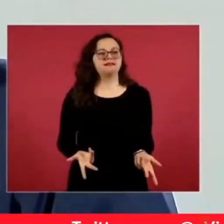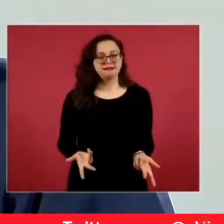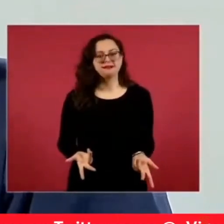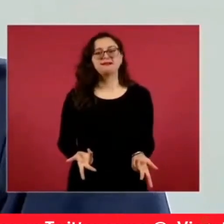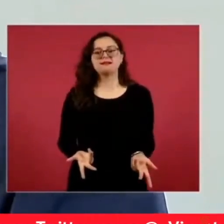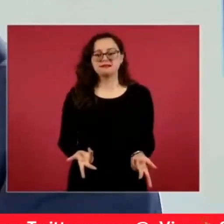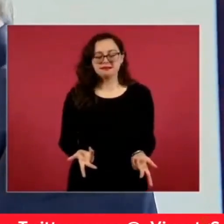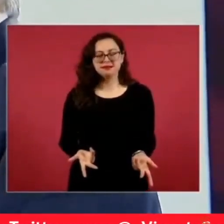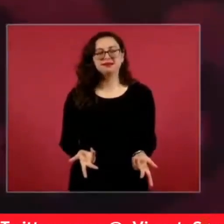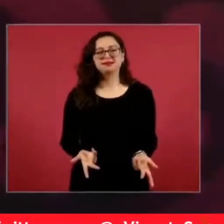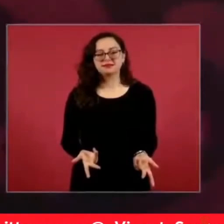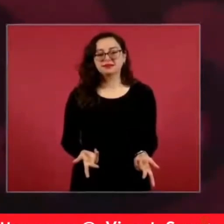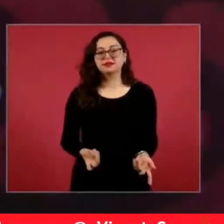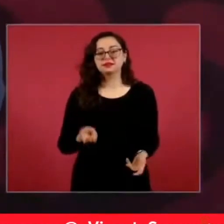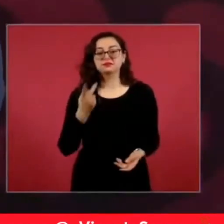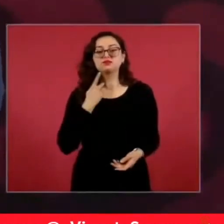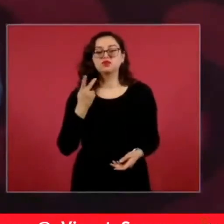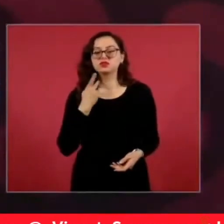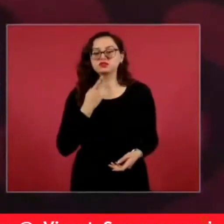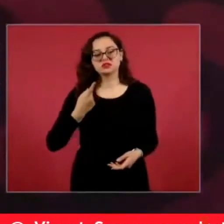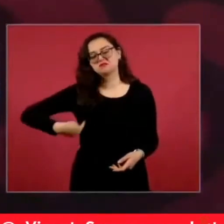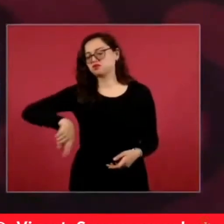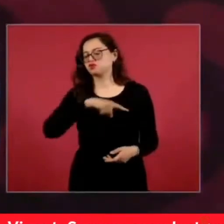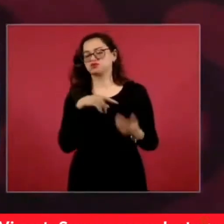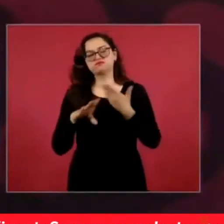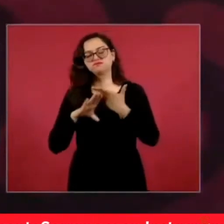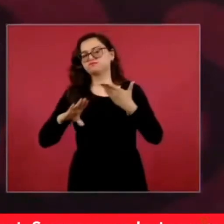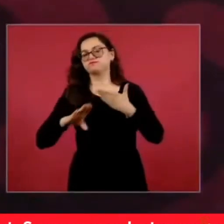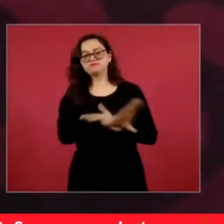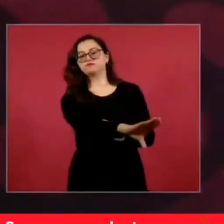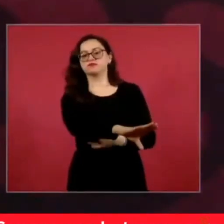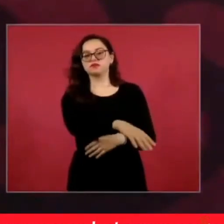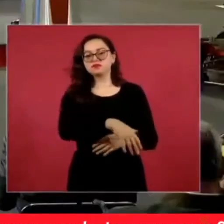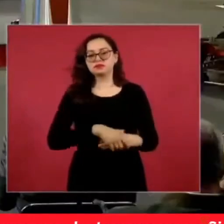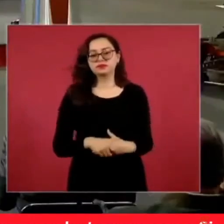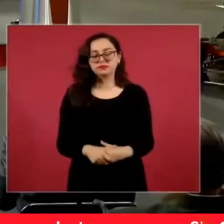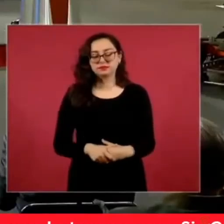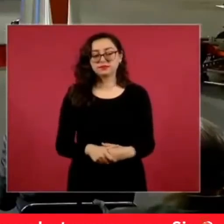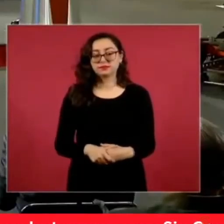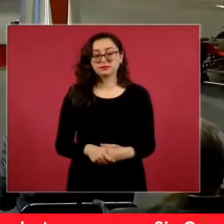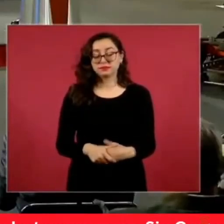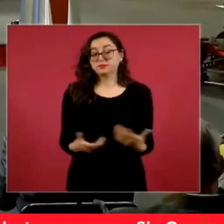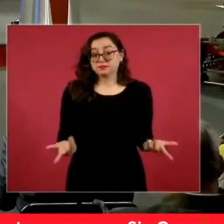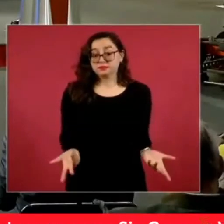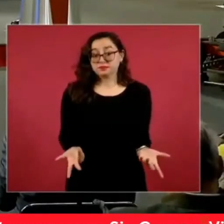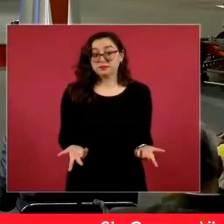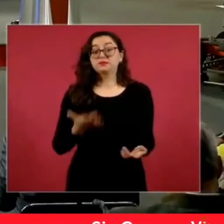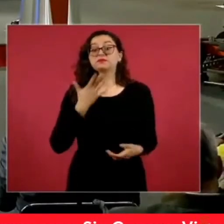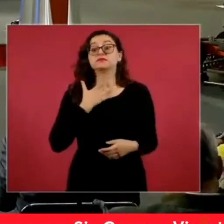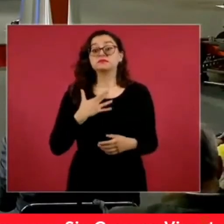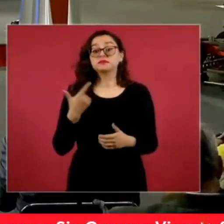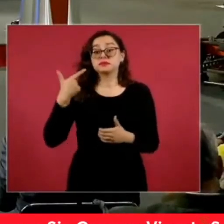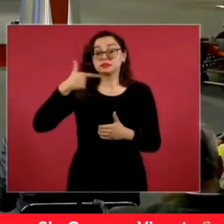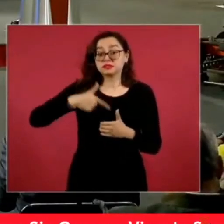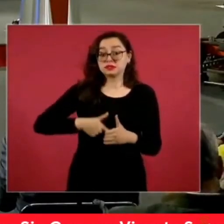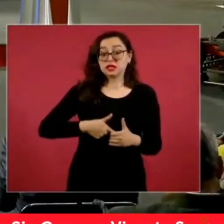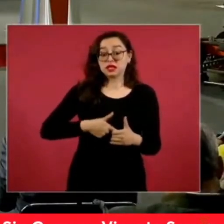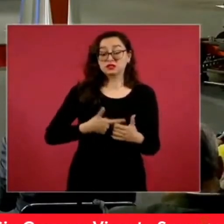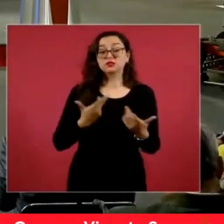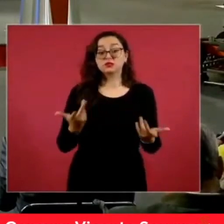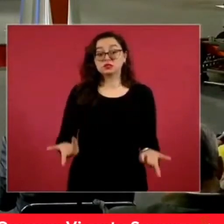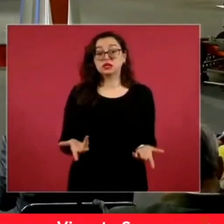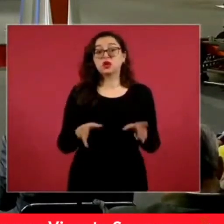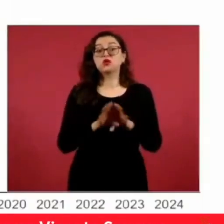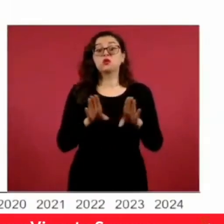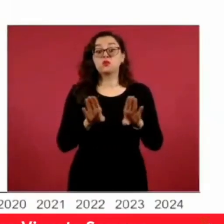Esa política económica nosotros no la podemos aplicar. Pero aquí está, esto es lo que ha bajado el precio de la